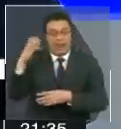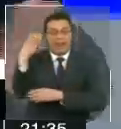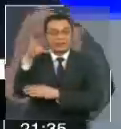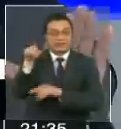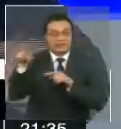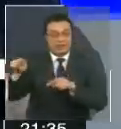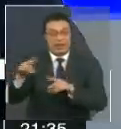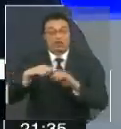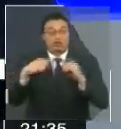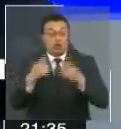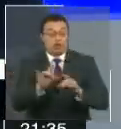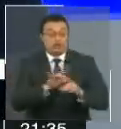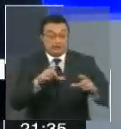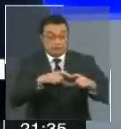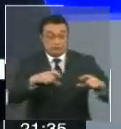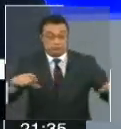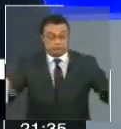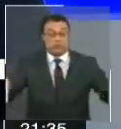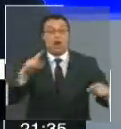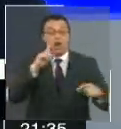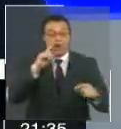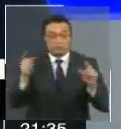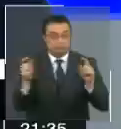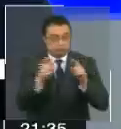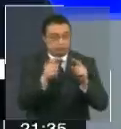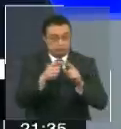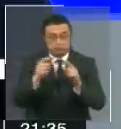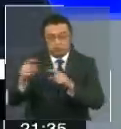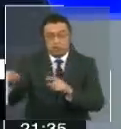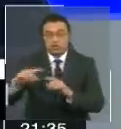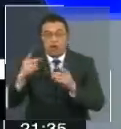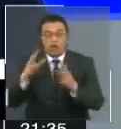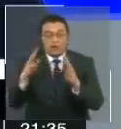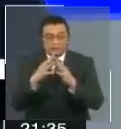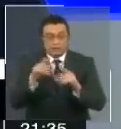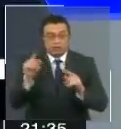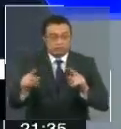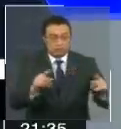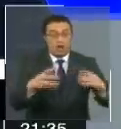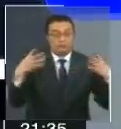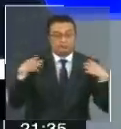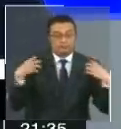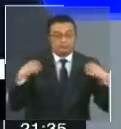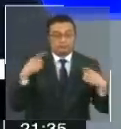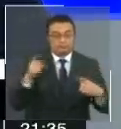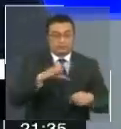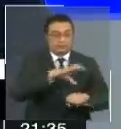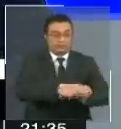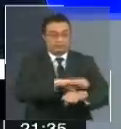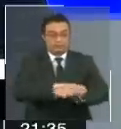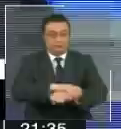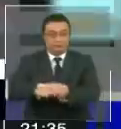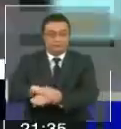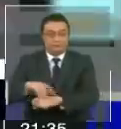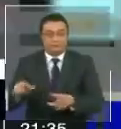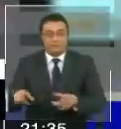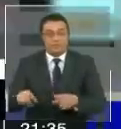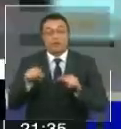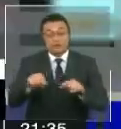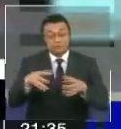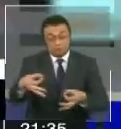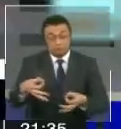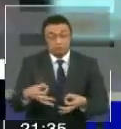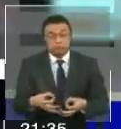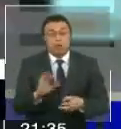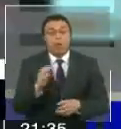a lo largo de todo el país existía siempre una sección segunda en cada regimiento y eran los que tenían a su cargo a los detenidos. Con esos antecedentes, ¿por qué ustedes